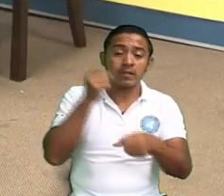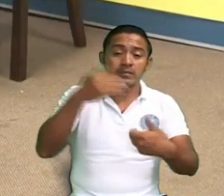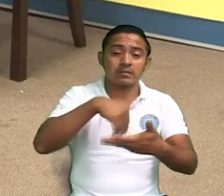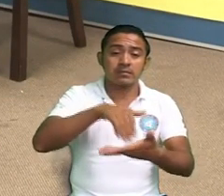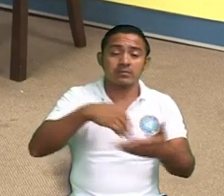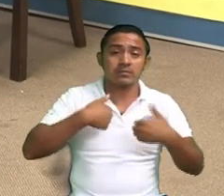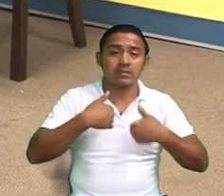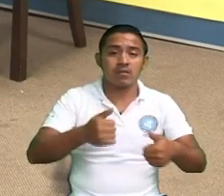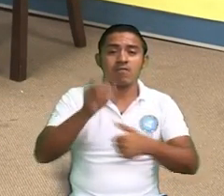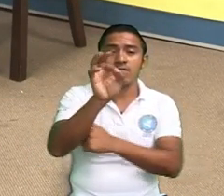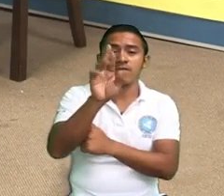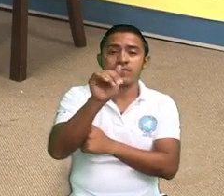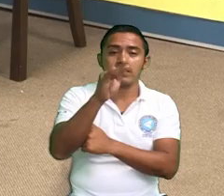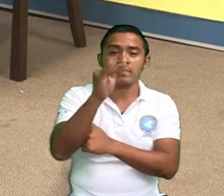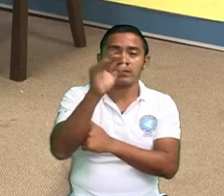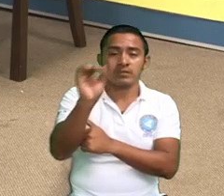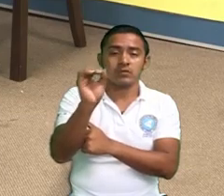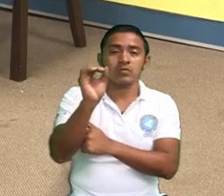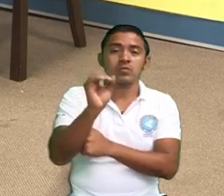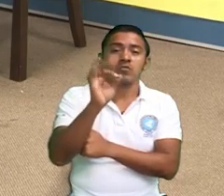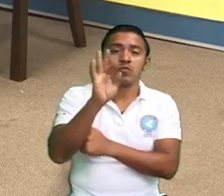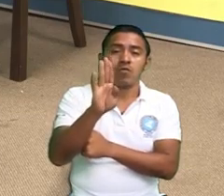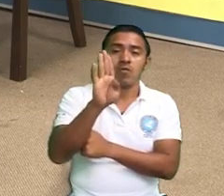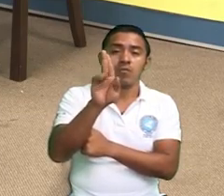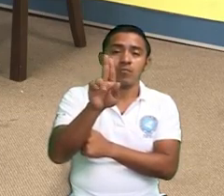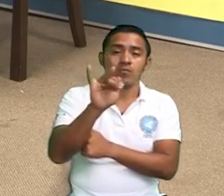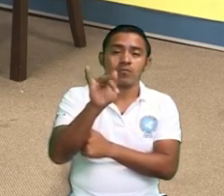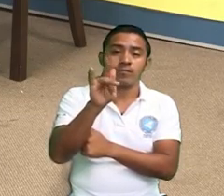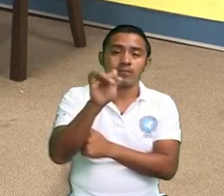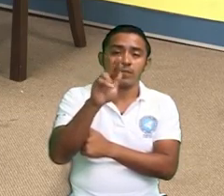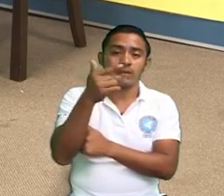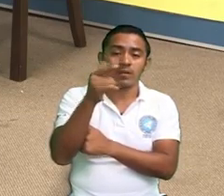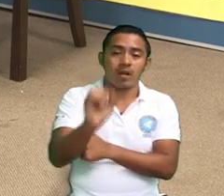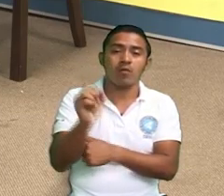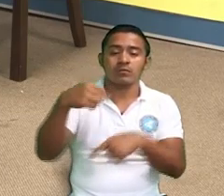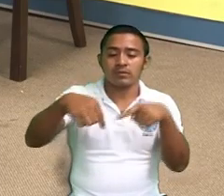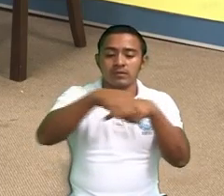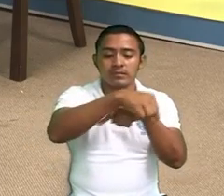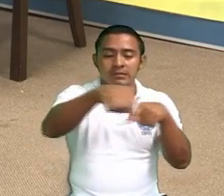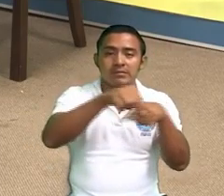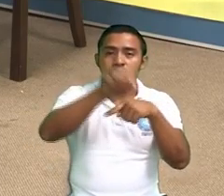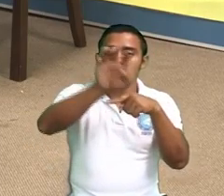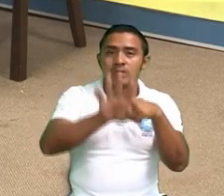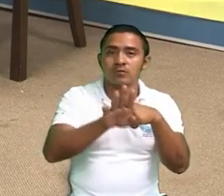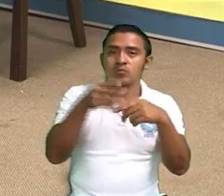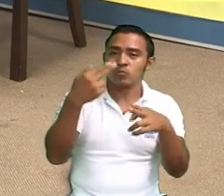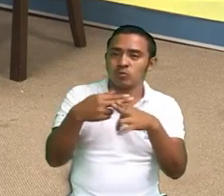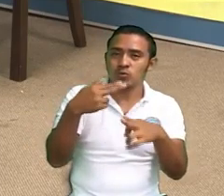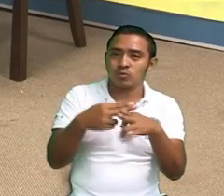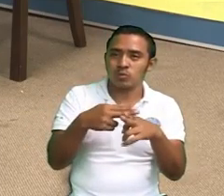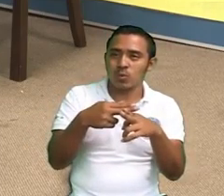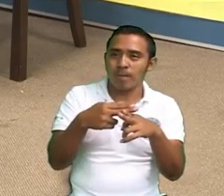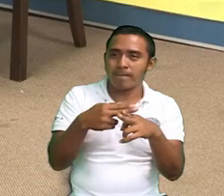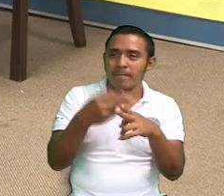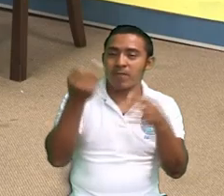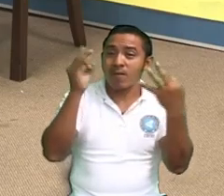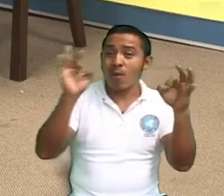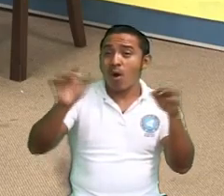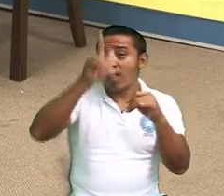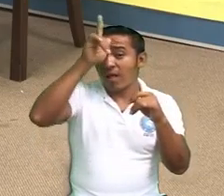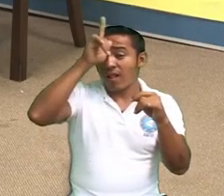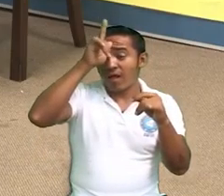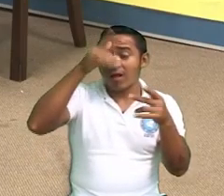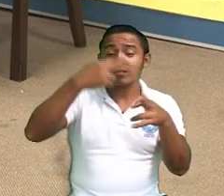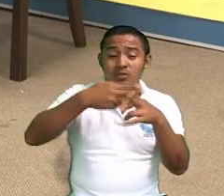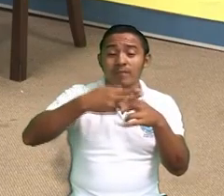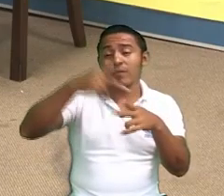Buitrago, ubicado en el distrito número 4 de Managua. Una doctora con nombre alemán, ¿verdad? Alemán.